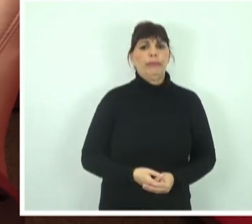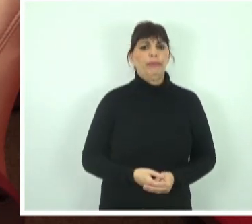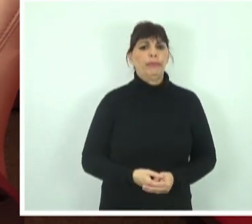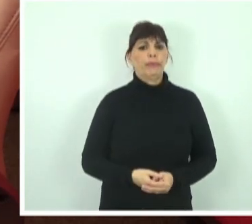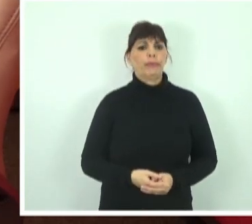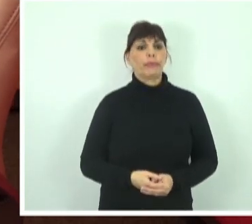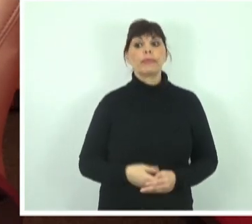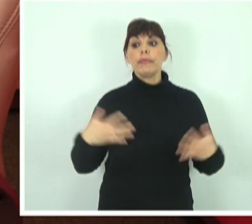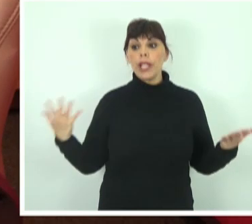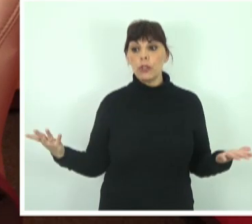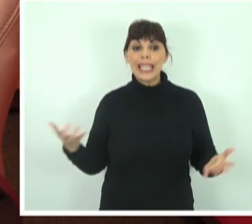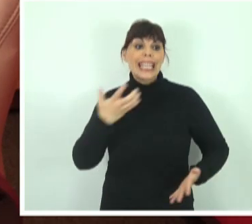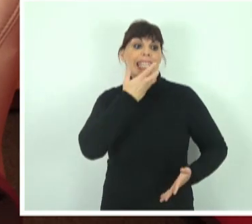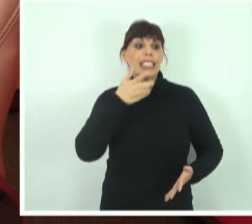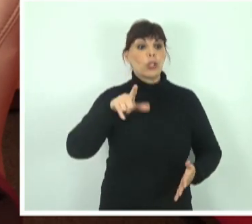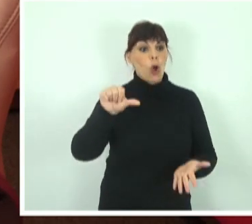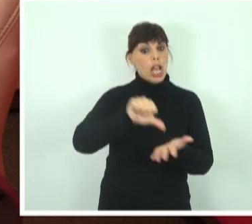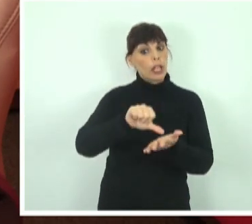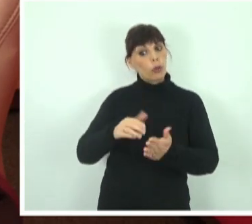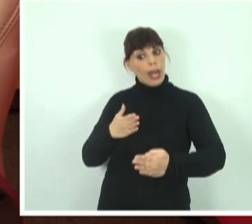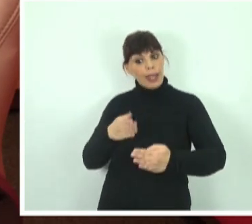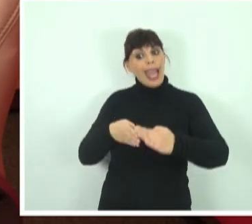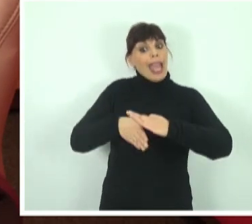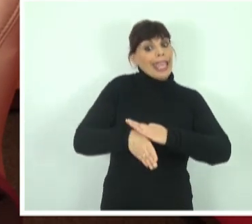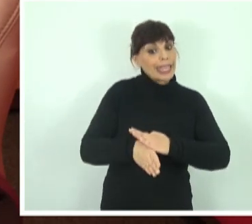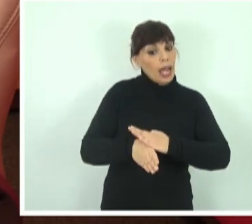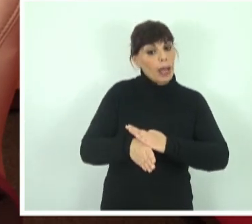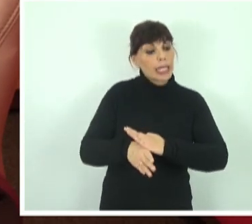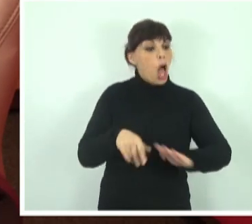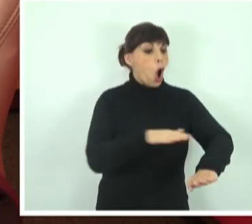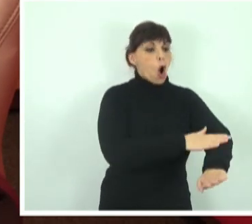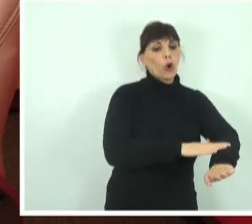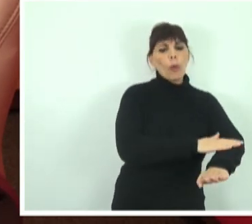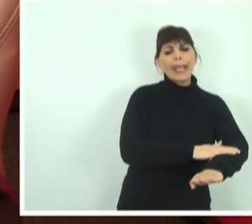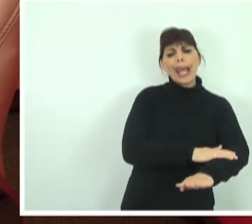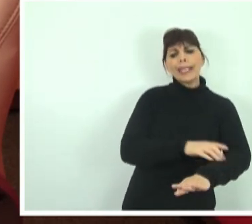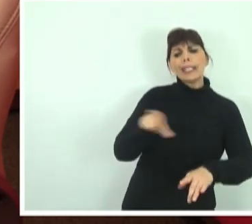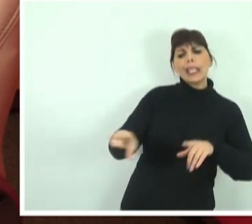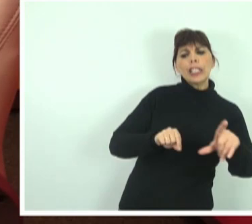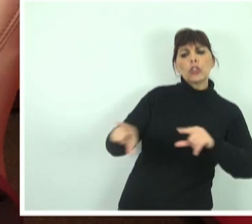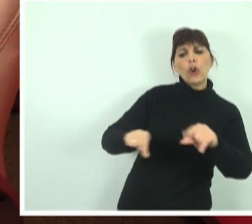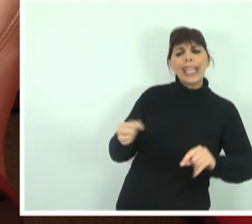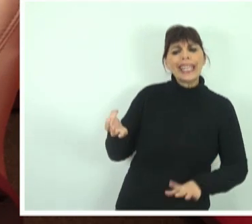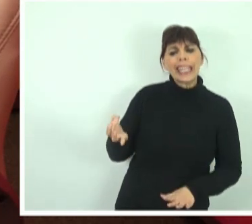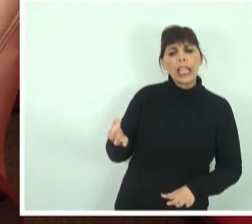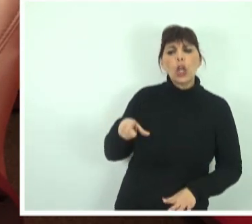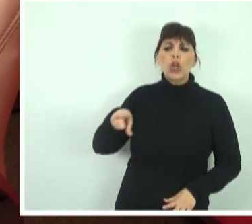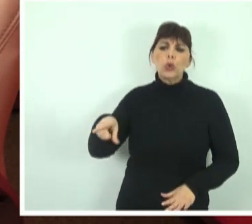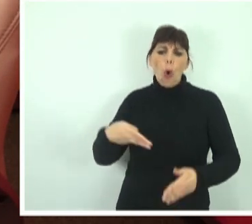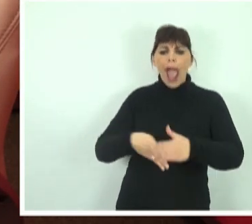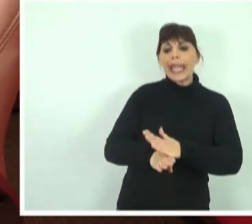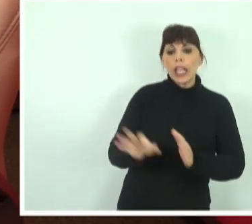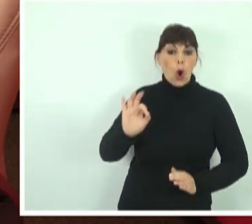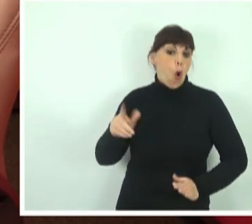ellos decían si tú podías entrar a esa ciudad o no. Ellos estaban bajo influencia de esos